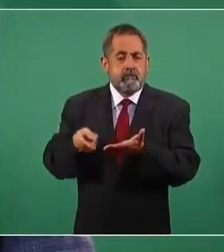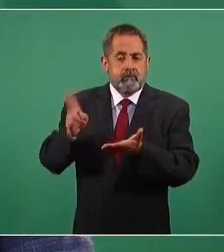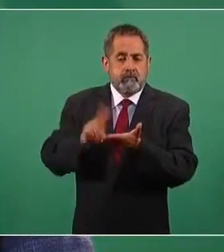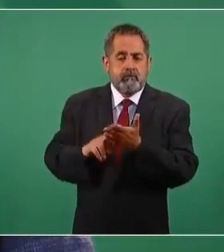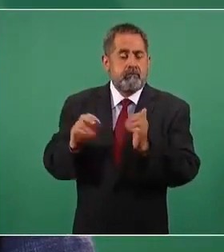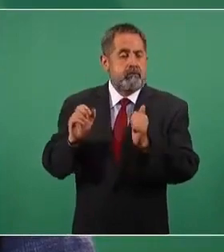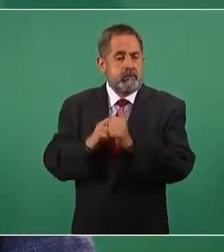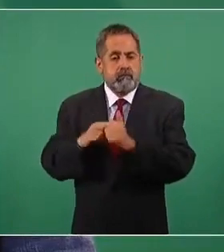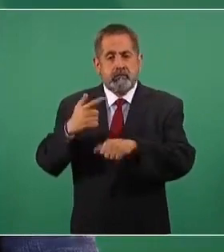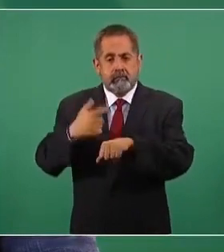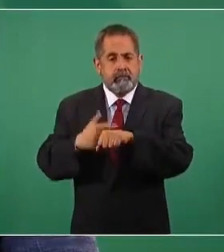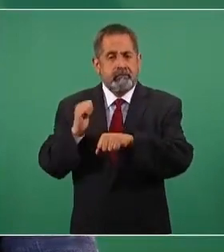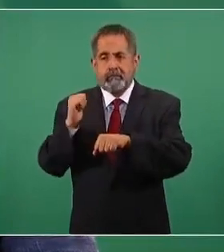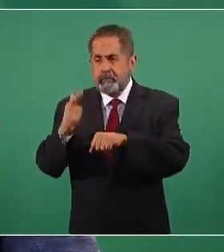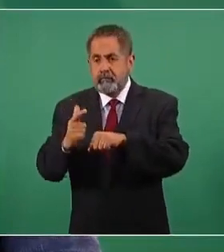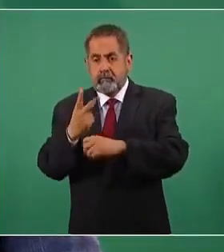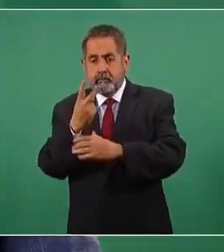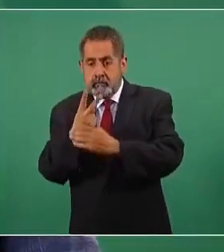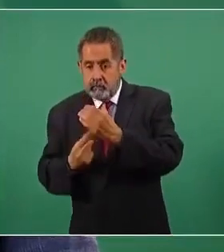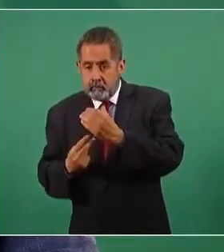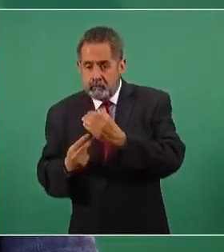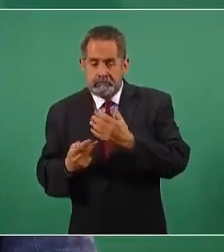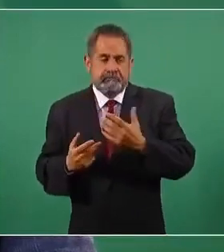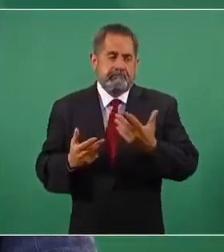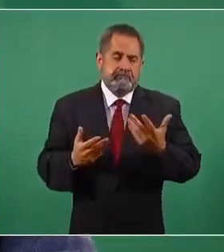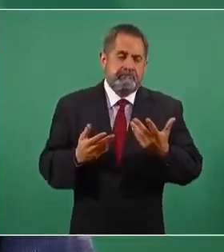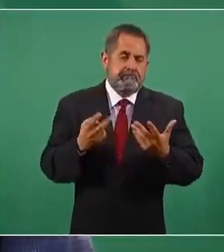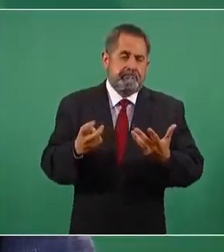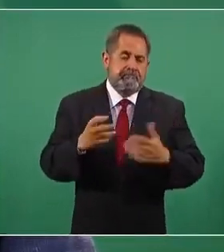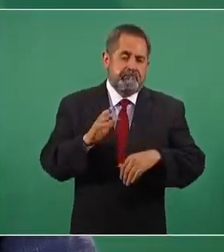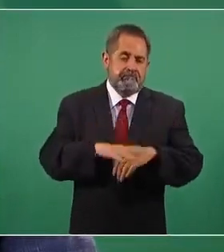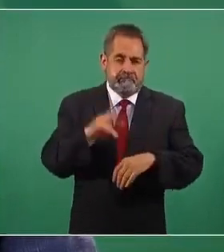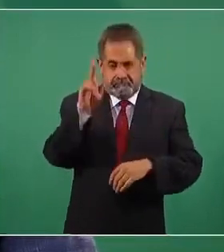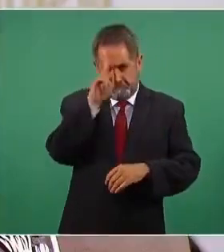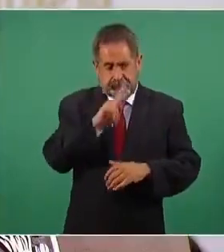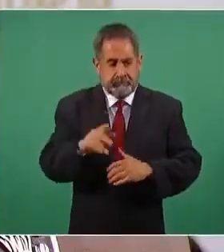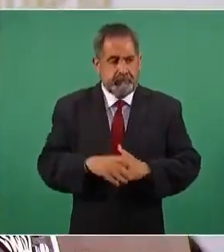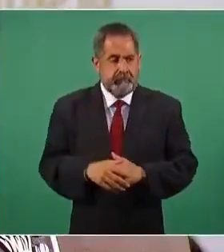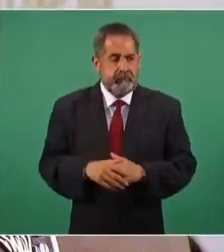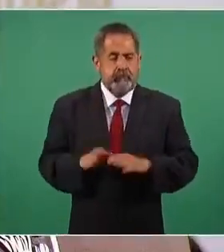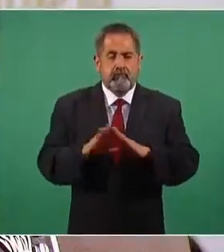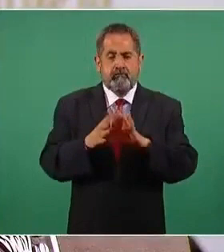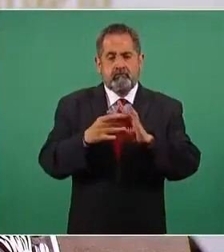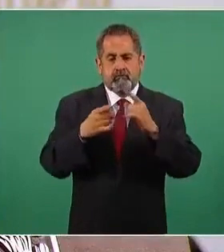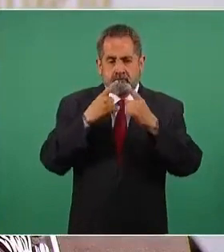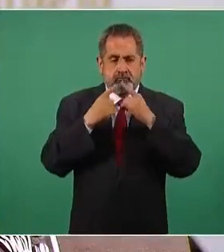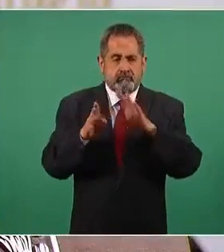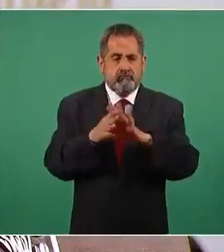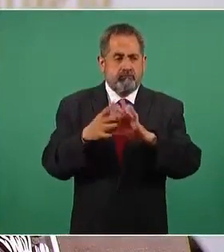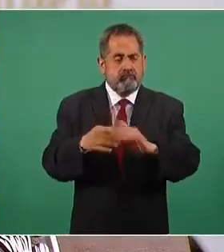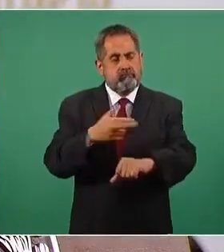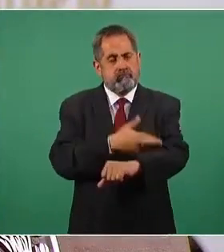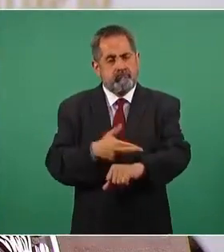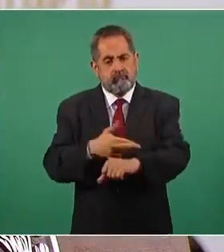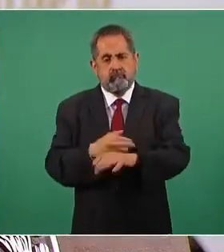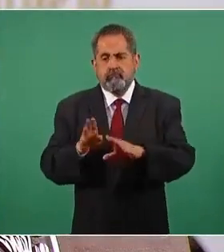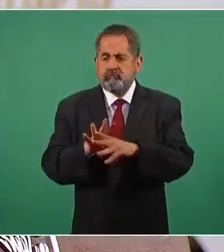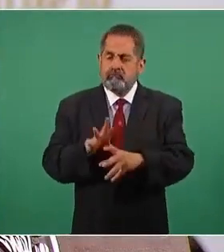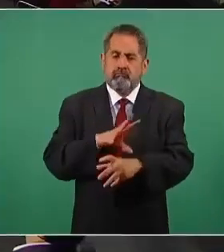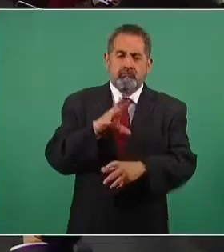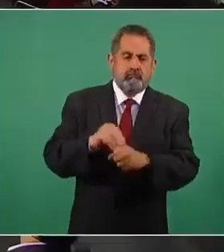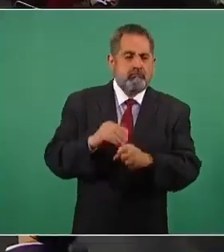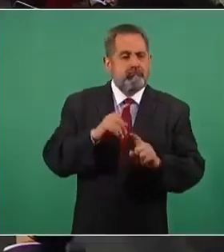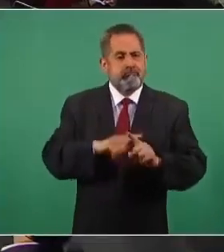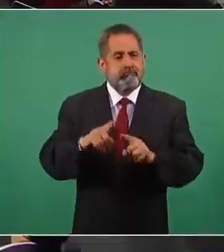tienen comorbilidades. Esta atención, en resumen, se ha dado desde el inicio de esta gestión en la integración